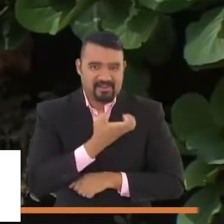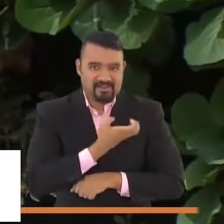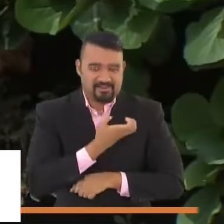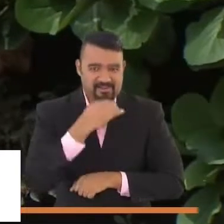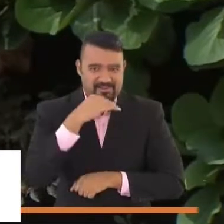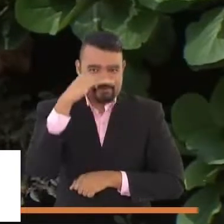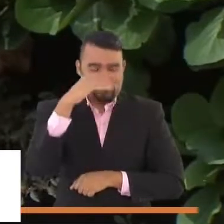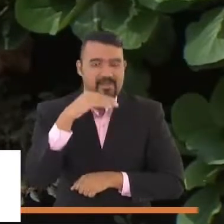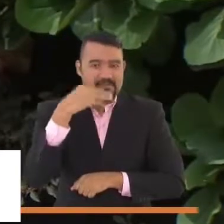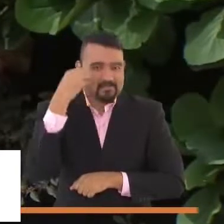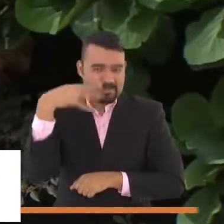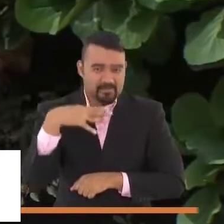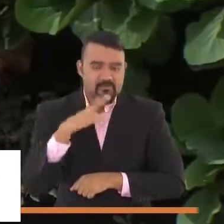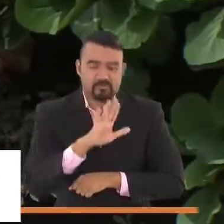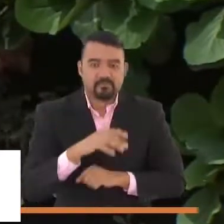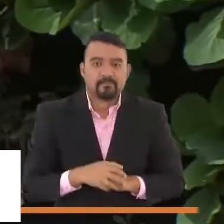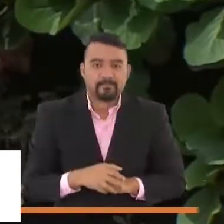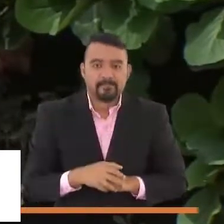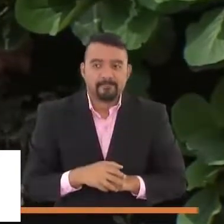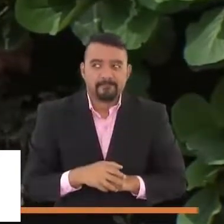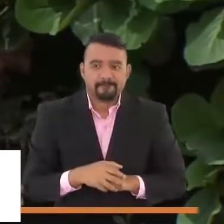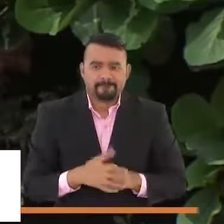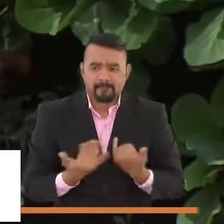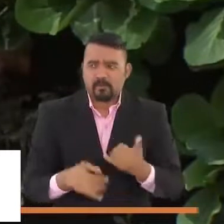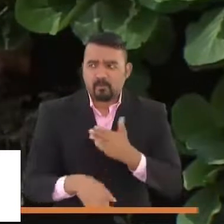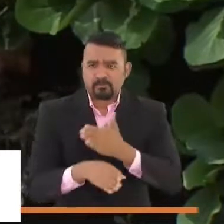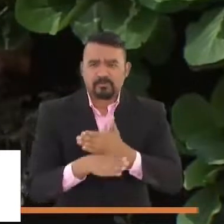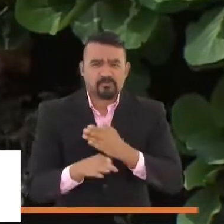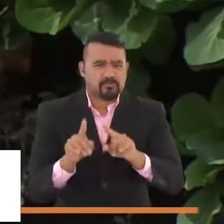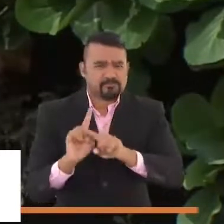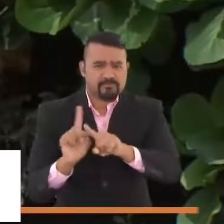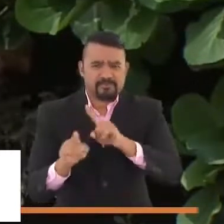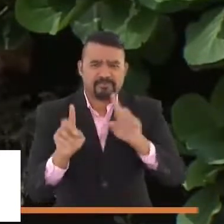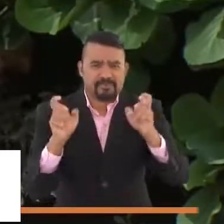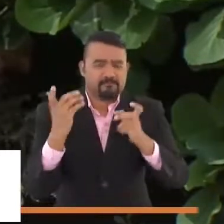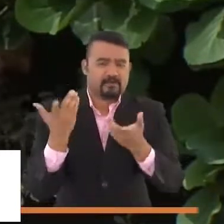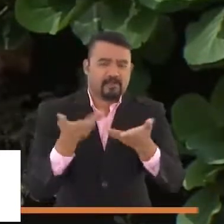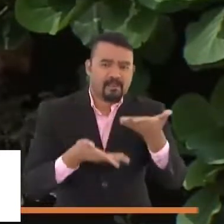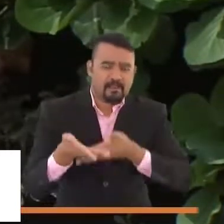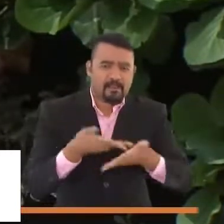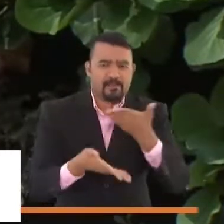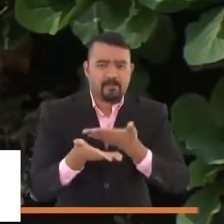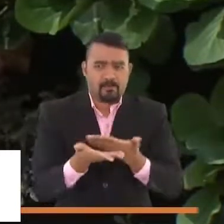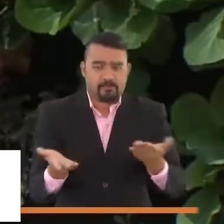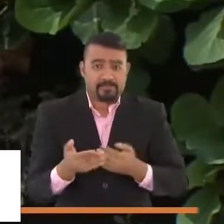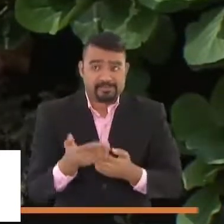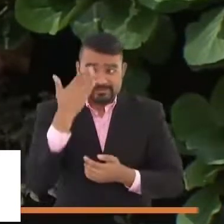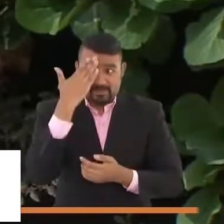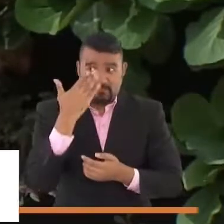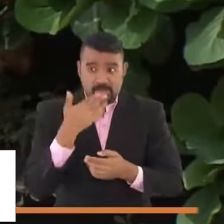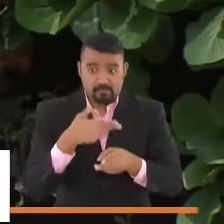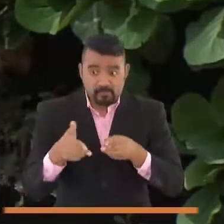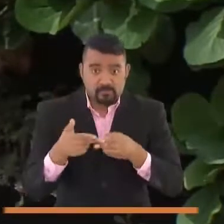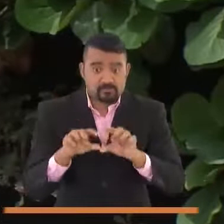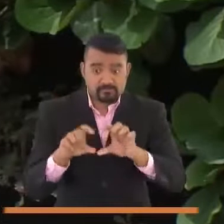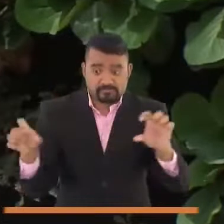ENU. Estamos aquí y continuamos hablando de esas importantes obras que se han entregado y que se van a entregar